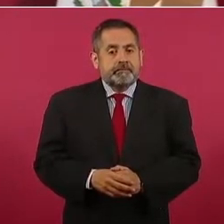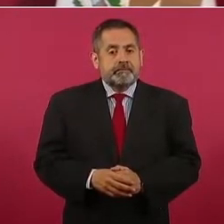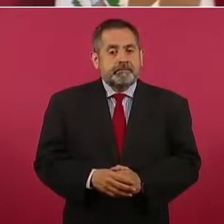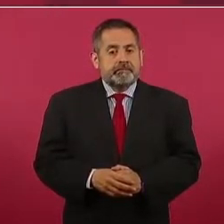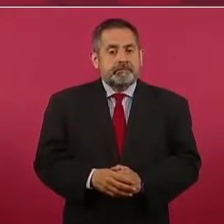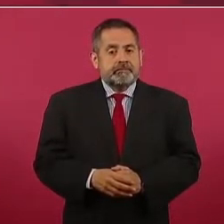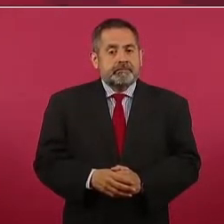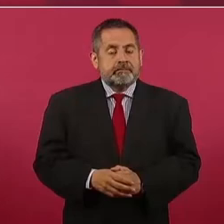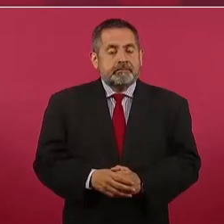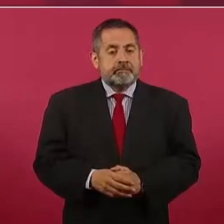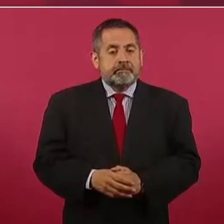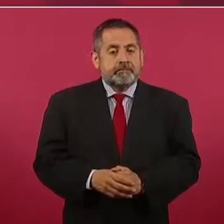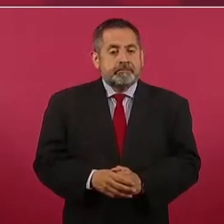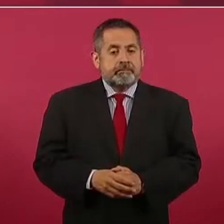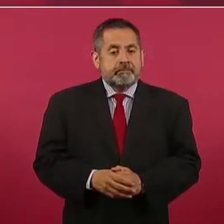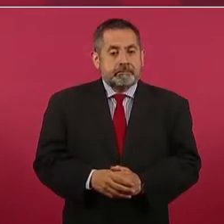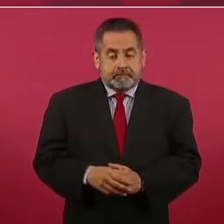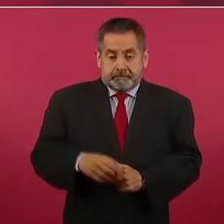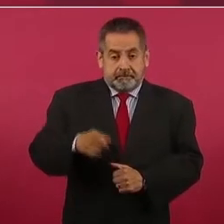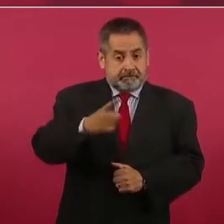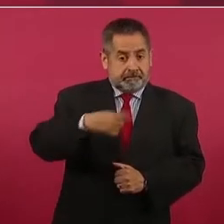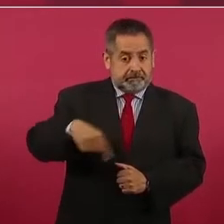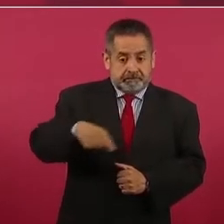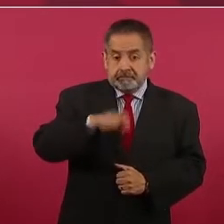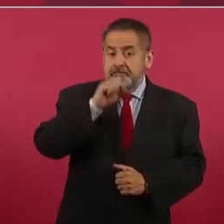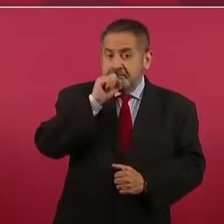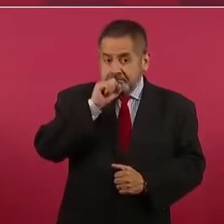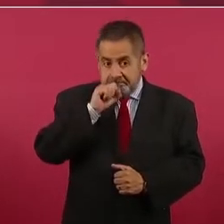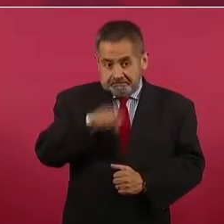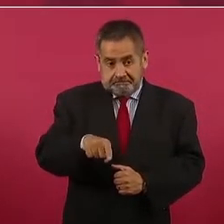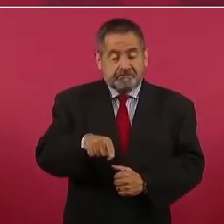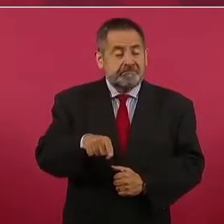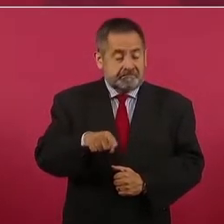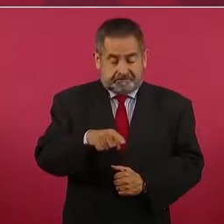a el fracaso